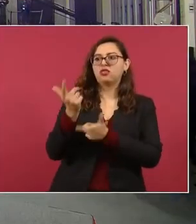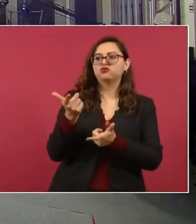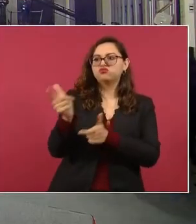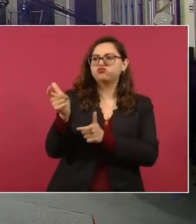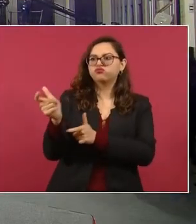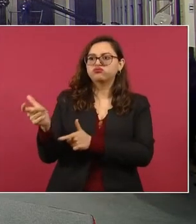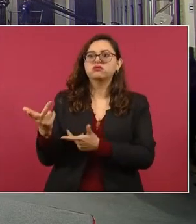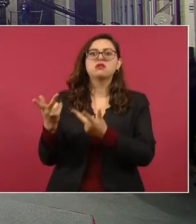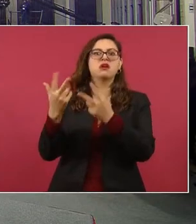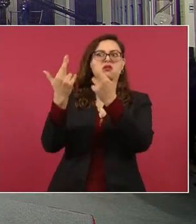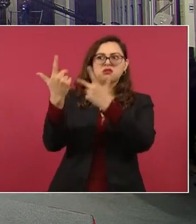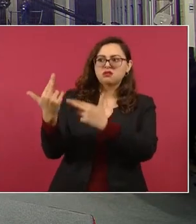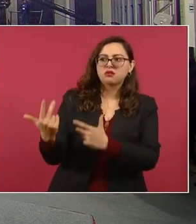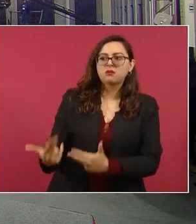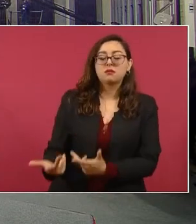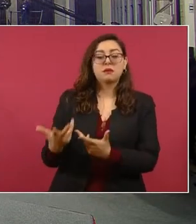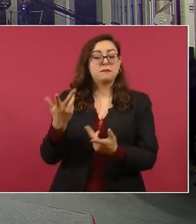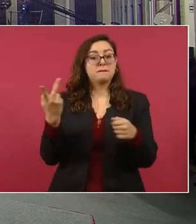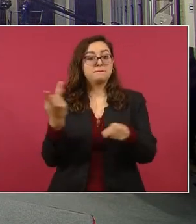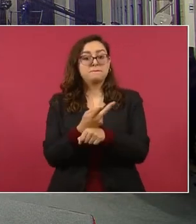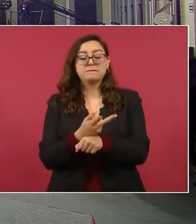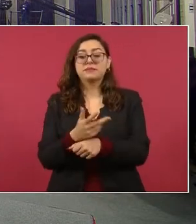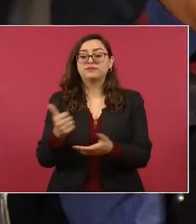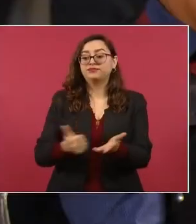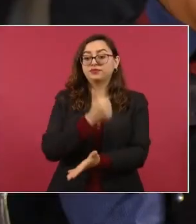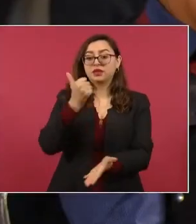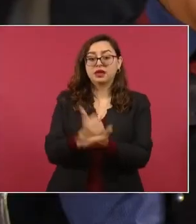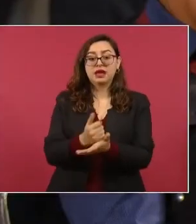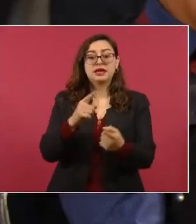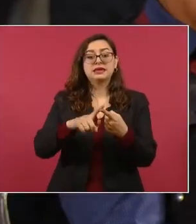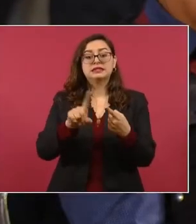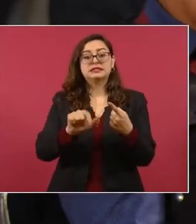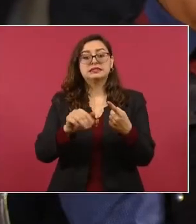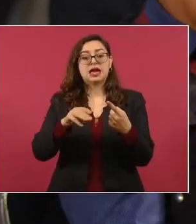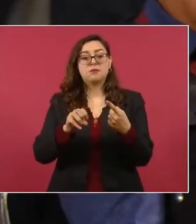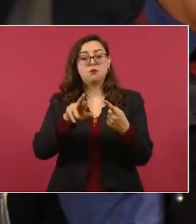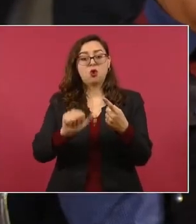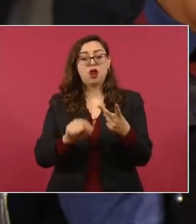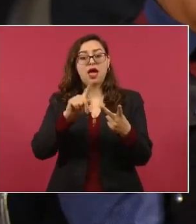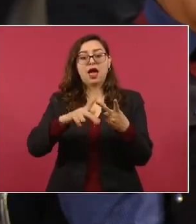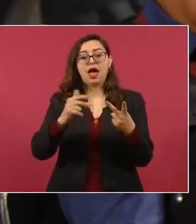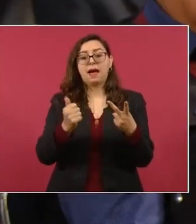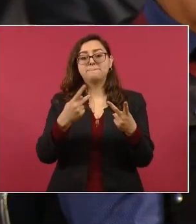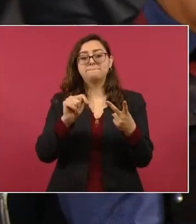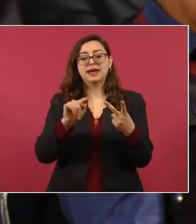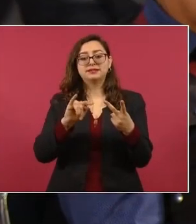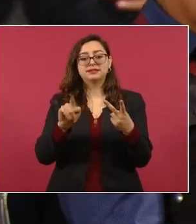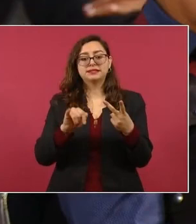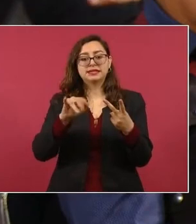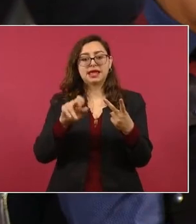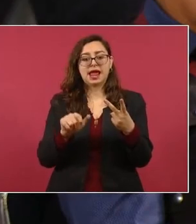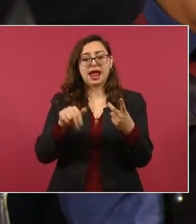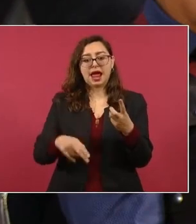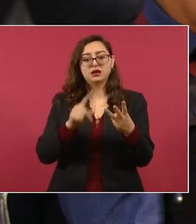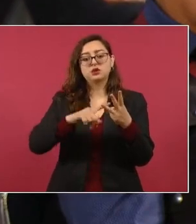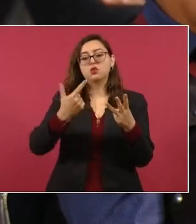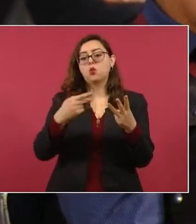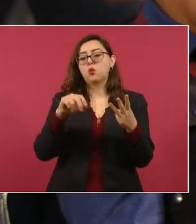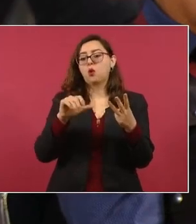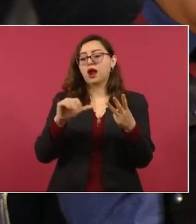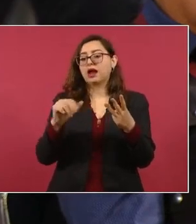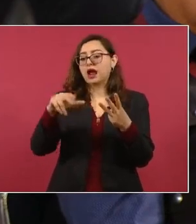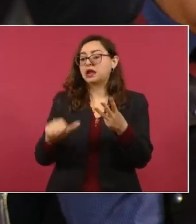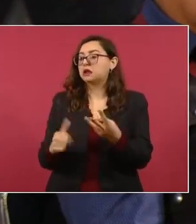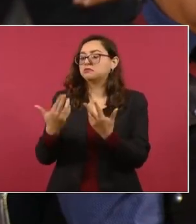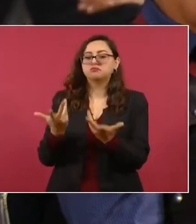las comunidades, bueno, a las ciudades de Zamora, Apatzingán y La Huacana. Esto para